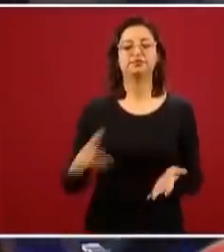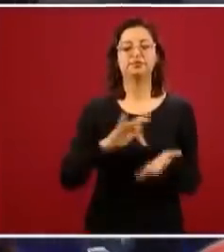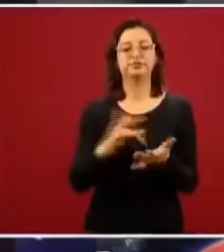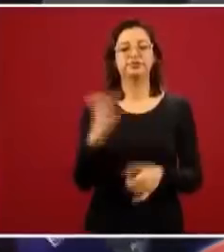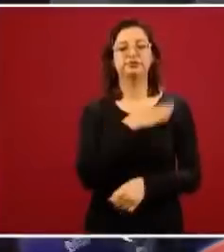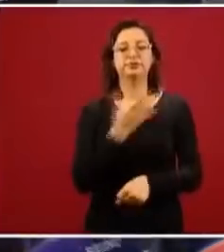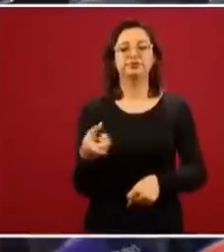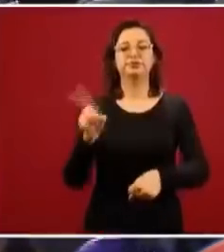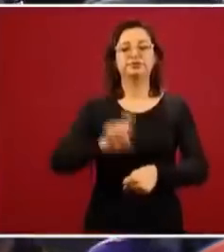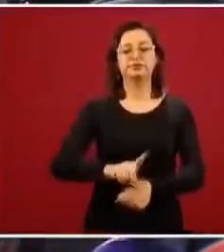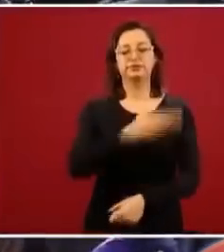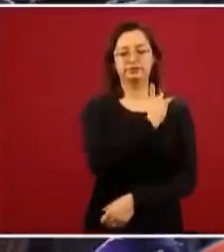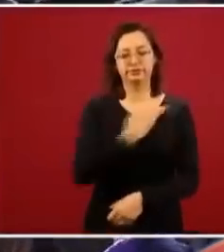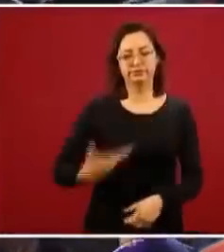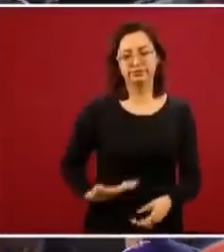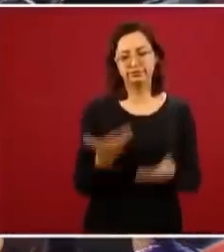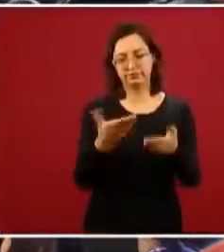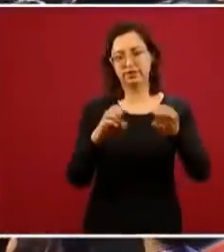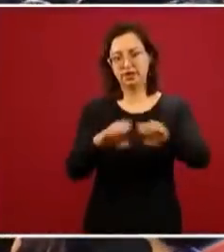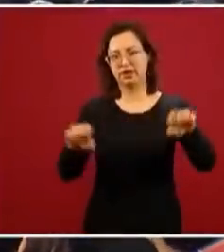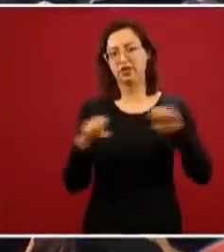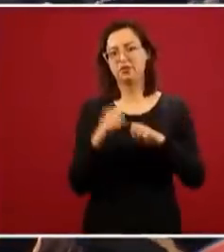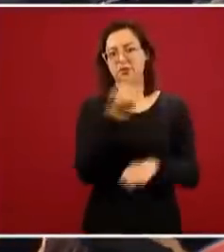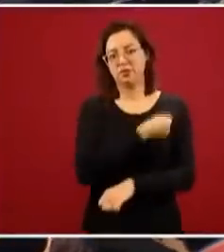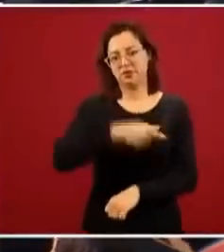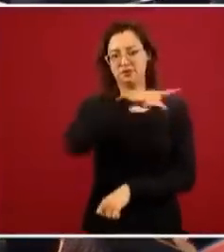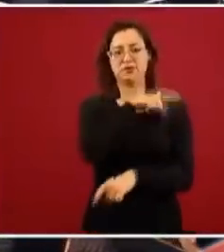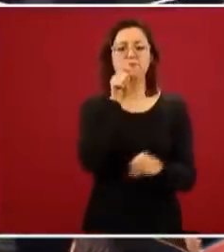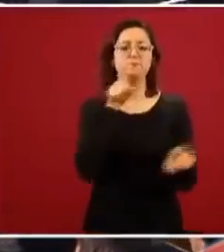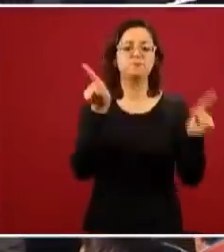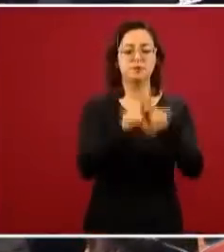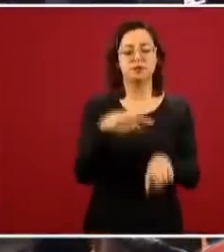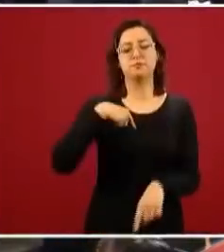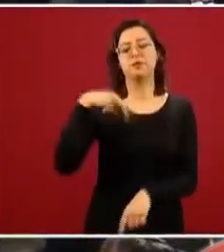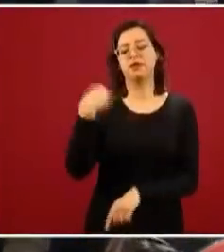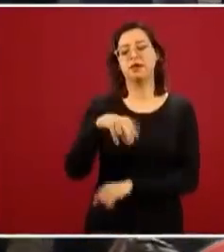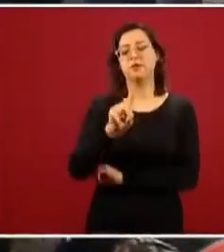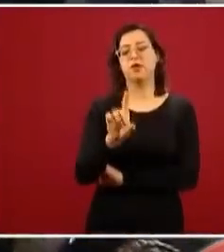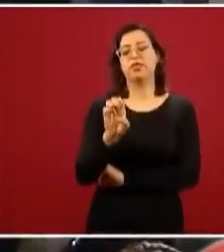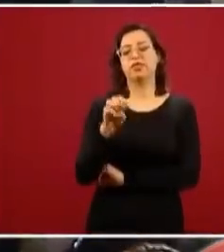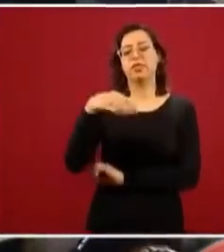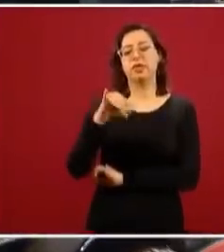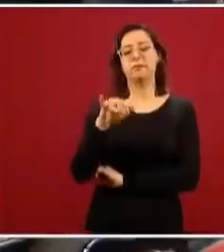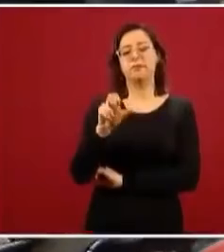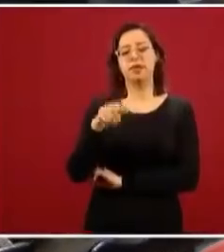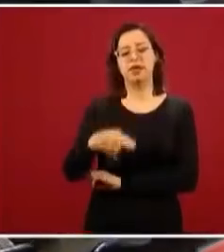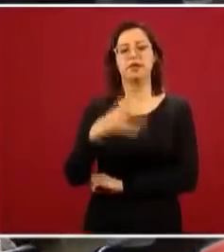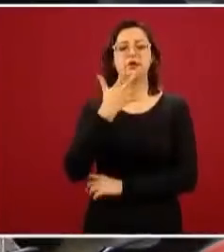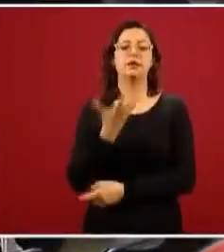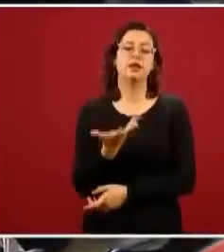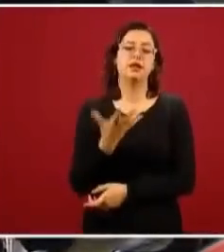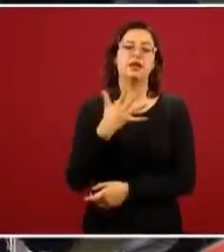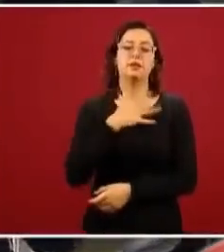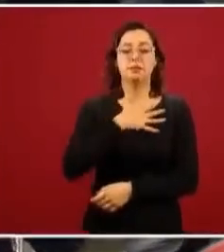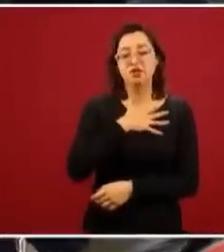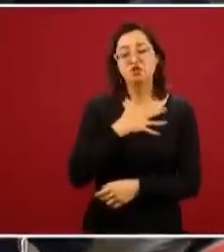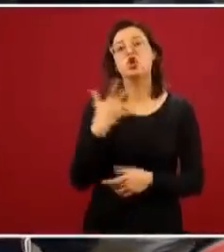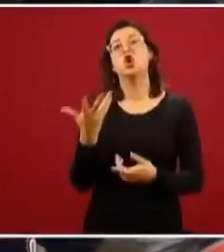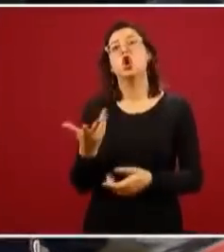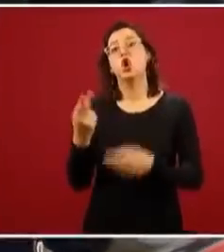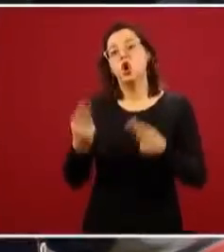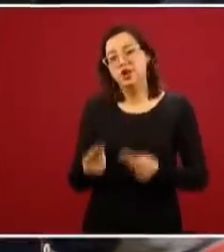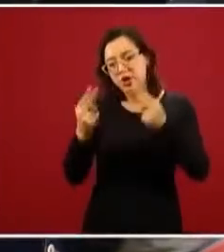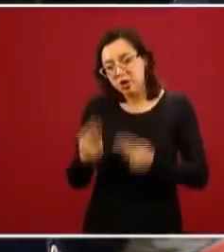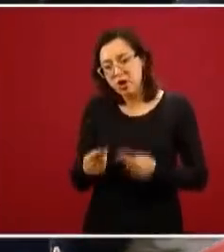días, señor presidente, y al Gabinete de Salud también. Demián Duarte, de Pasión por los Negocios, Política y Rock and Roll Radio,